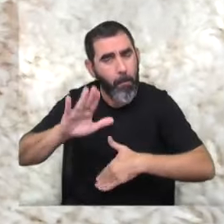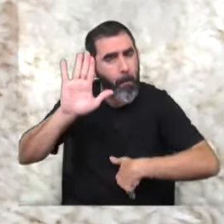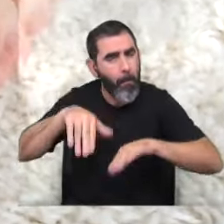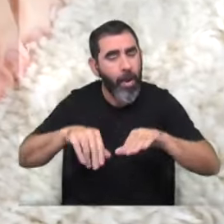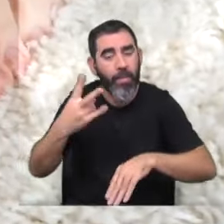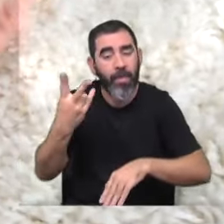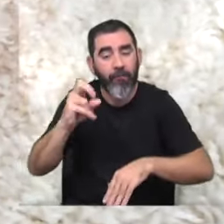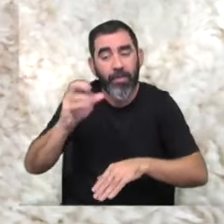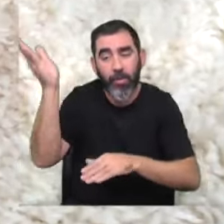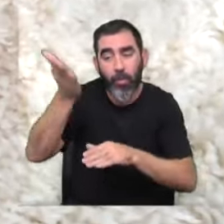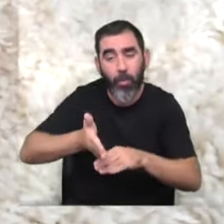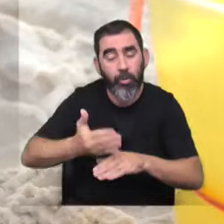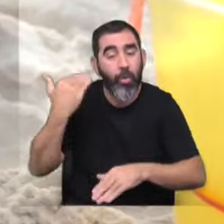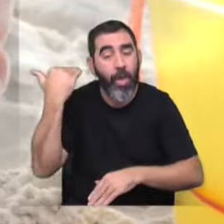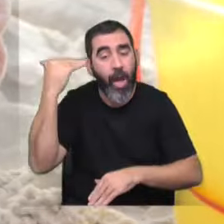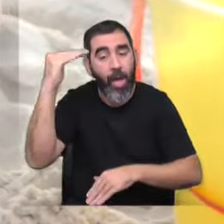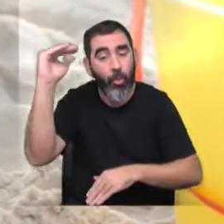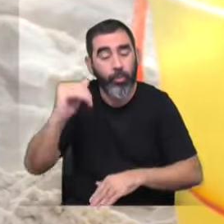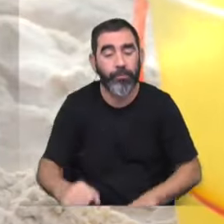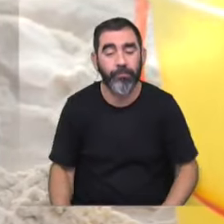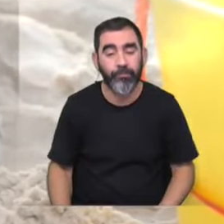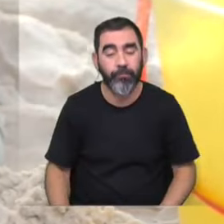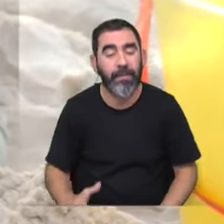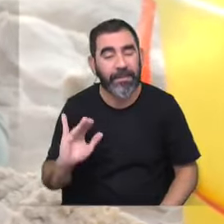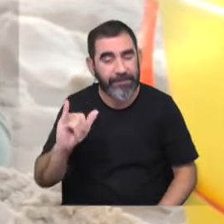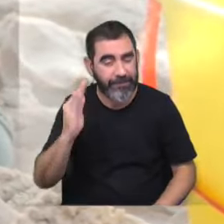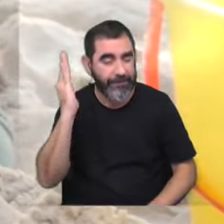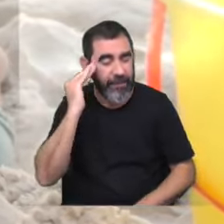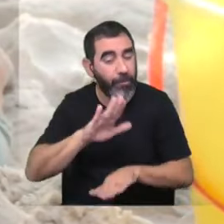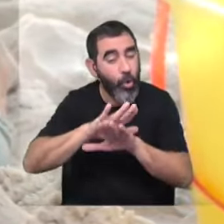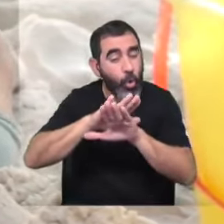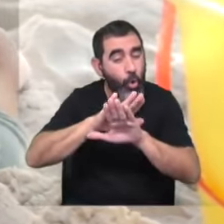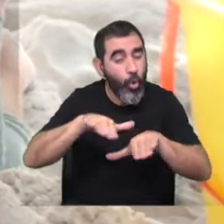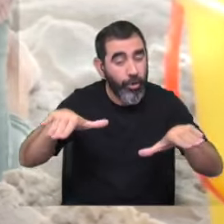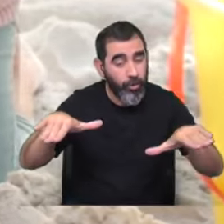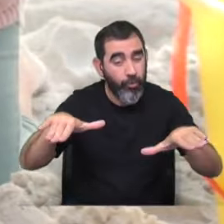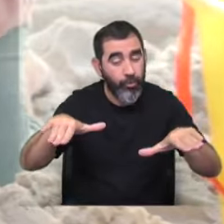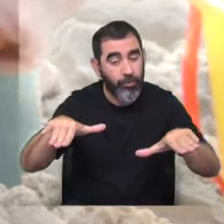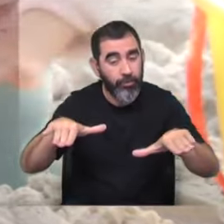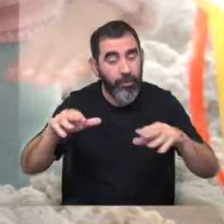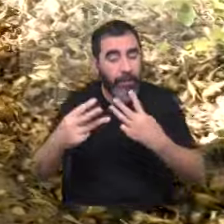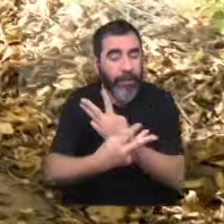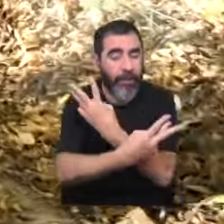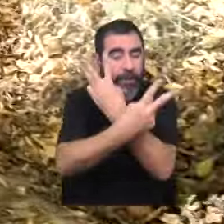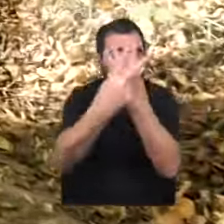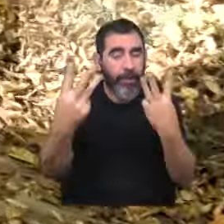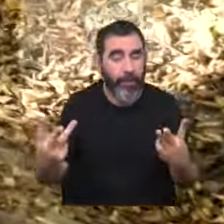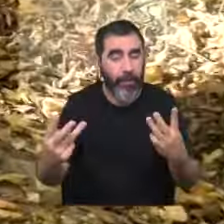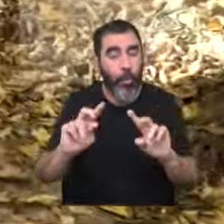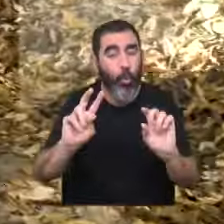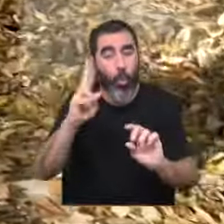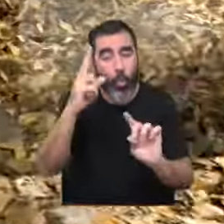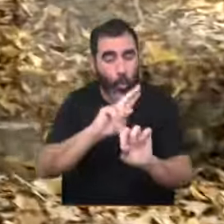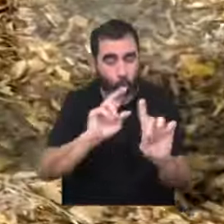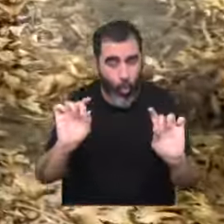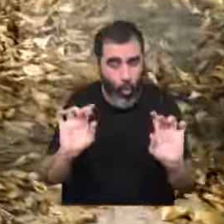del 20% de los adultos. Lo que sí se sabe es que en los niños, eso es general, no solamente para Uruguay,